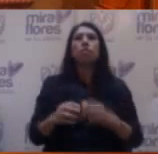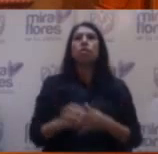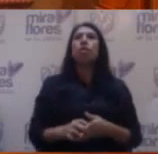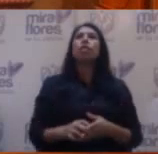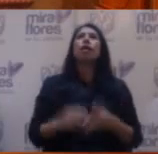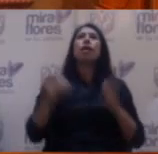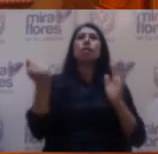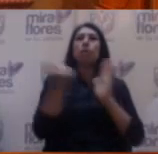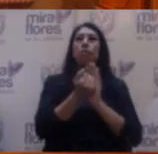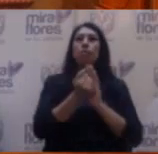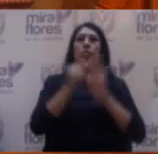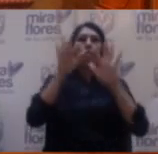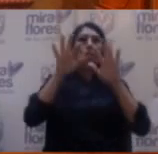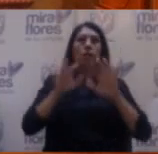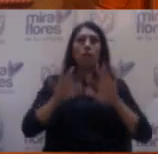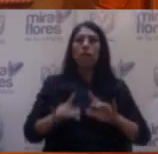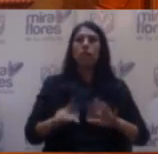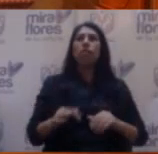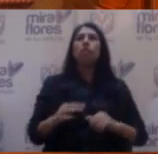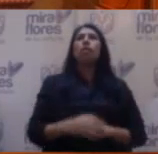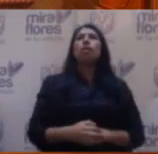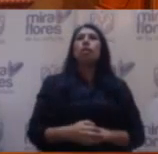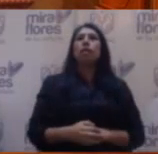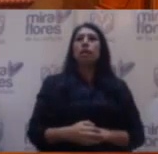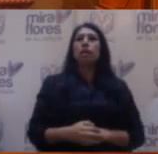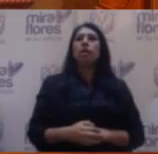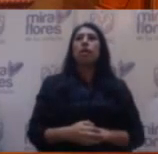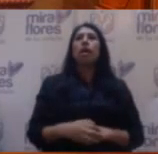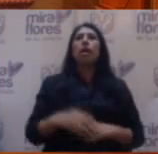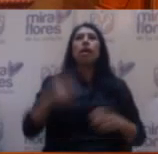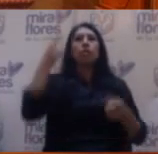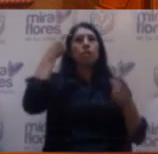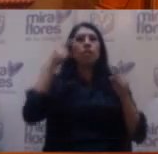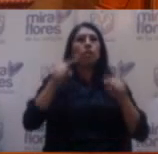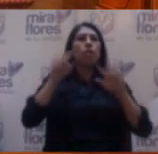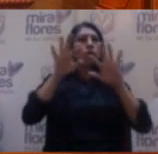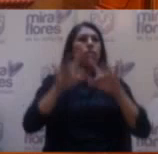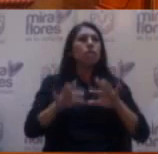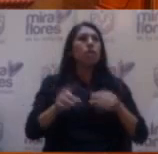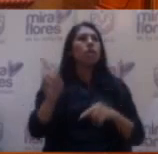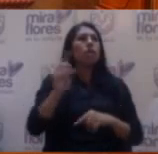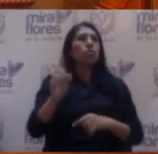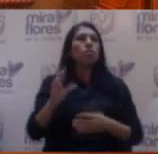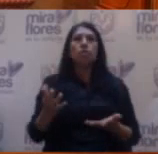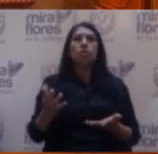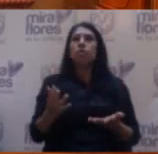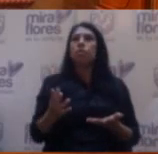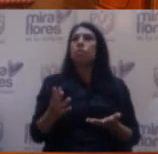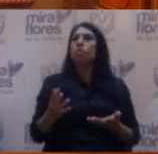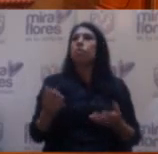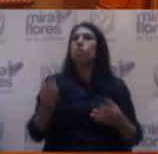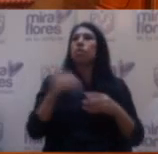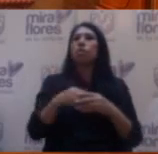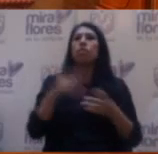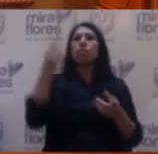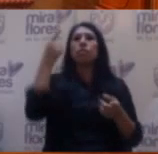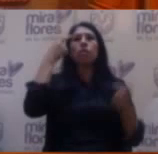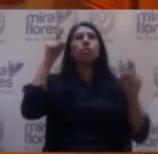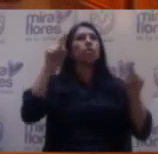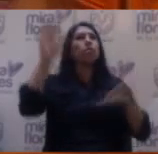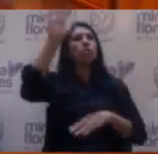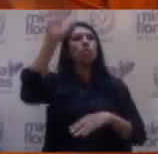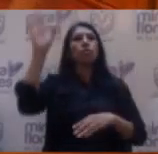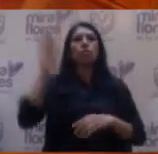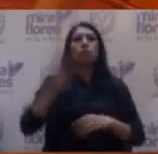acta para la ejecución inmediata de los acuerdos tomados esta mañana. Aquellos miembros del Consejo que estén a favor, sírvanse a expresarlo en señal de